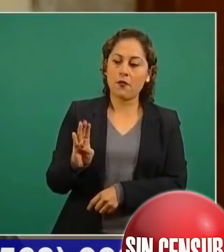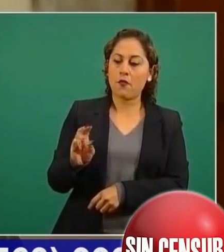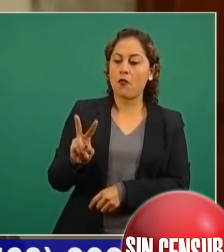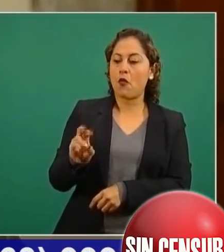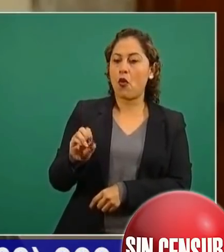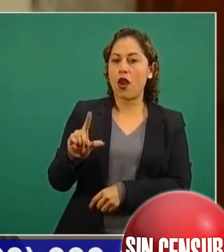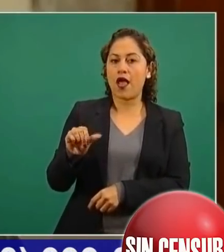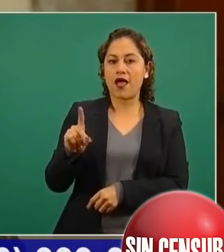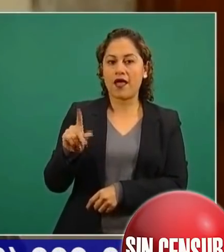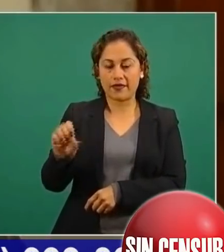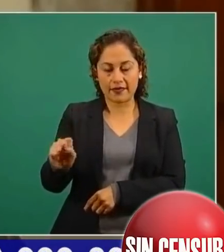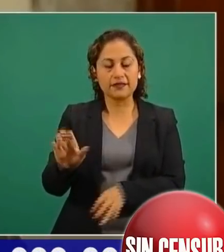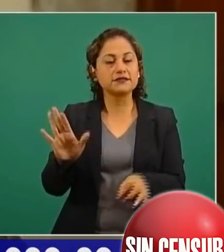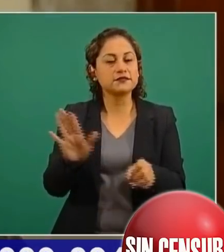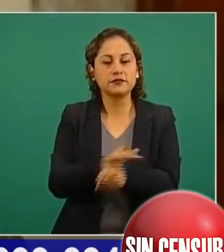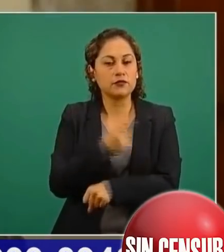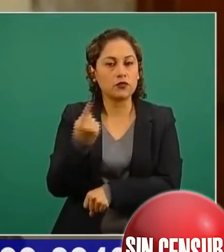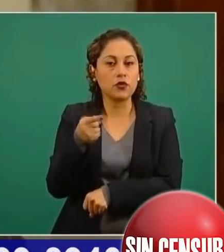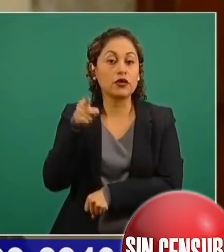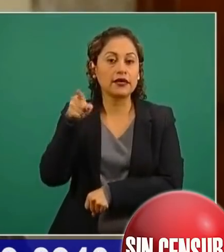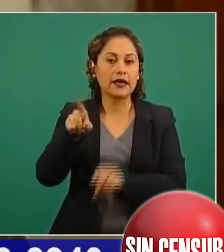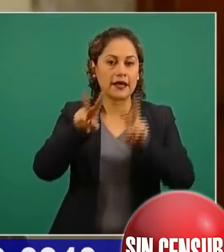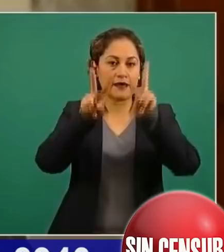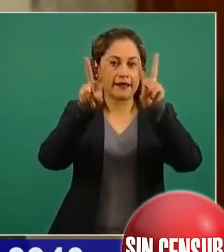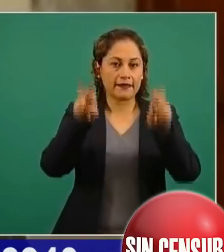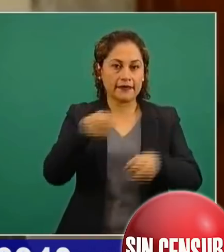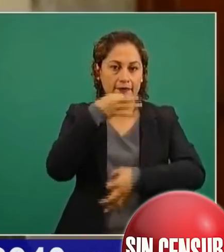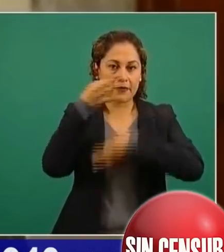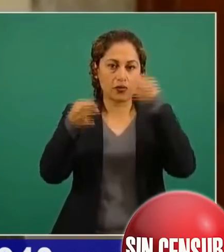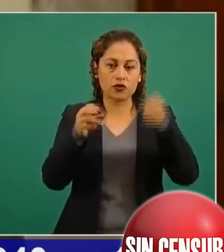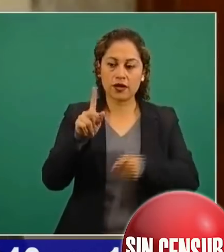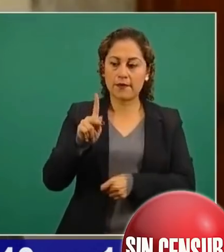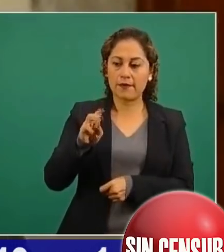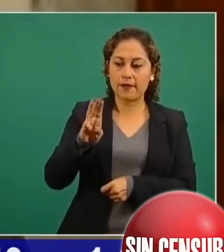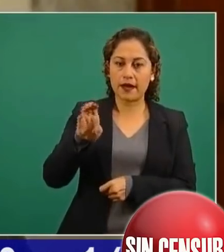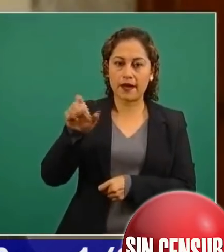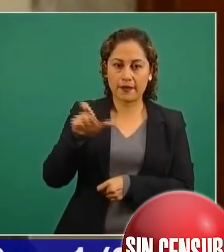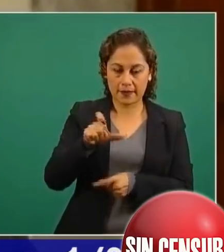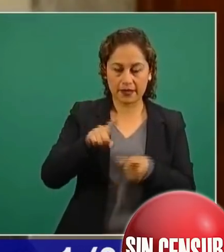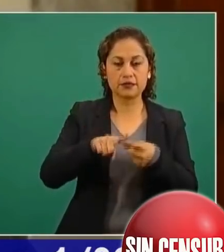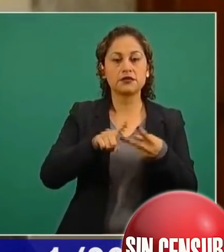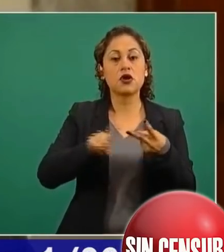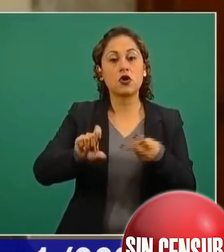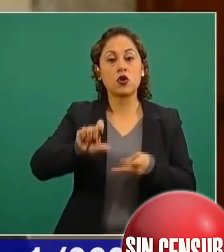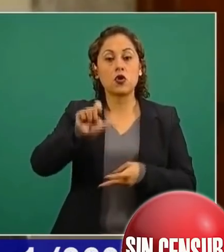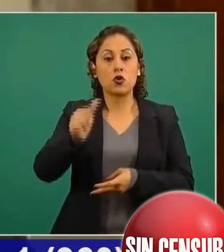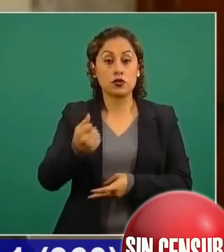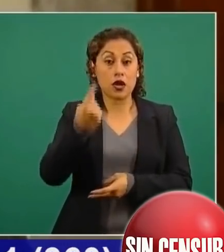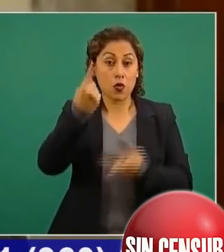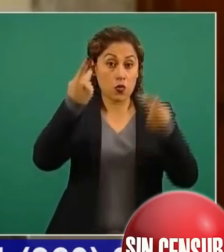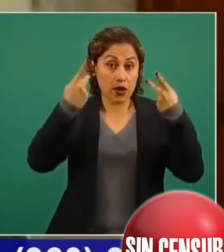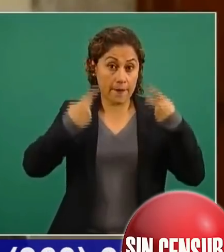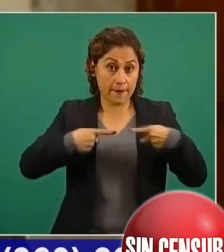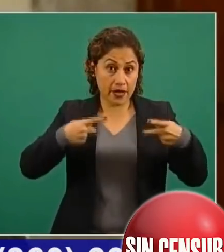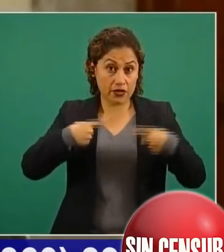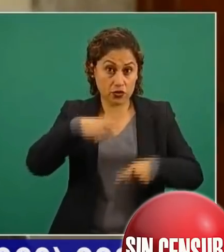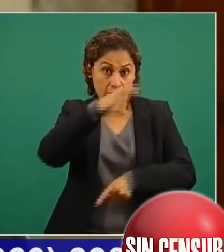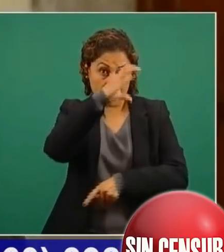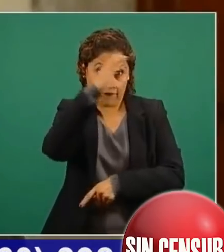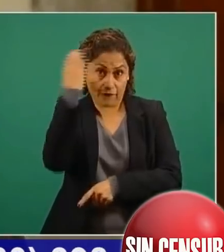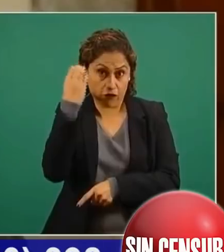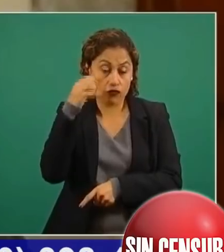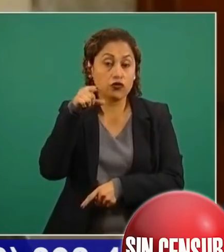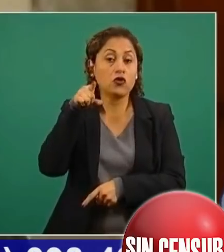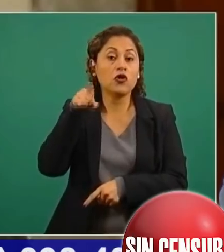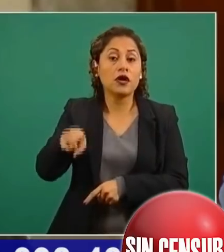respecto a Pemex, otra sobre una foto de una persona que supuestamente falleció